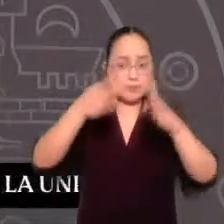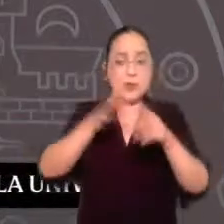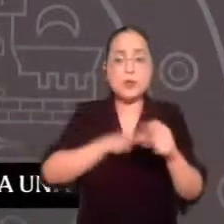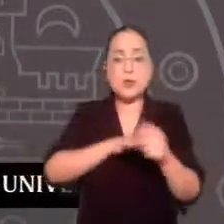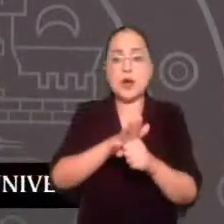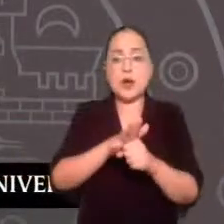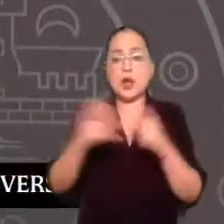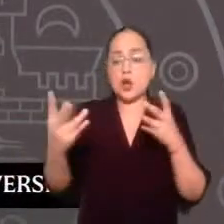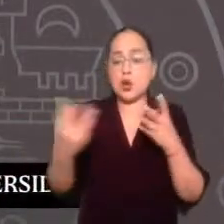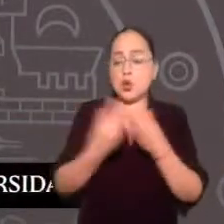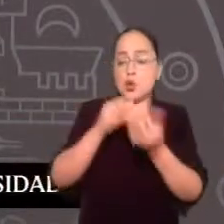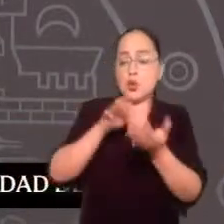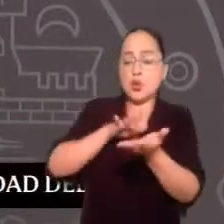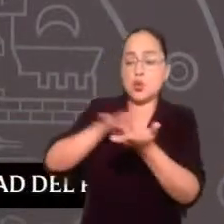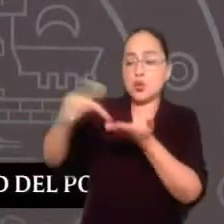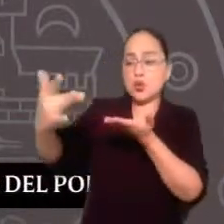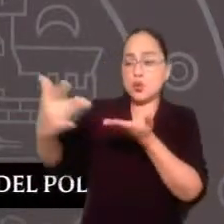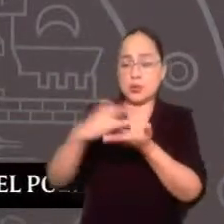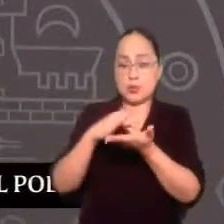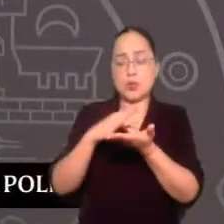cooperación entre